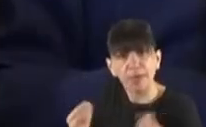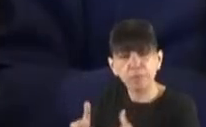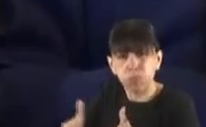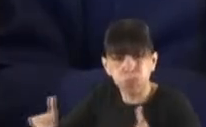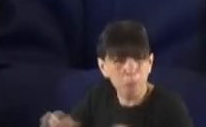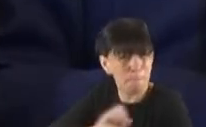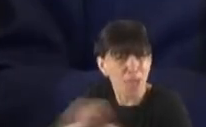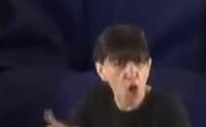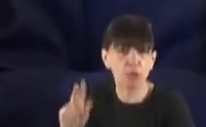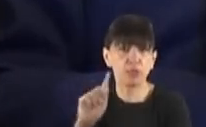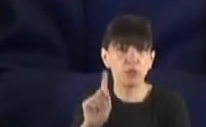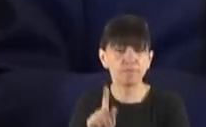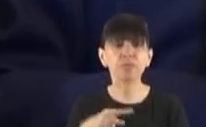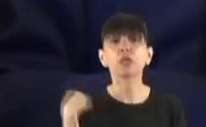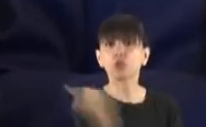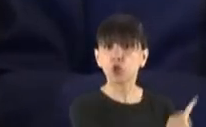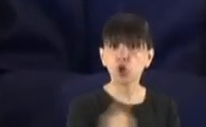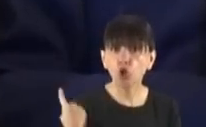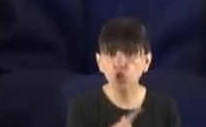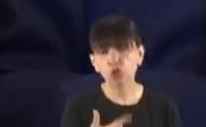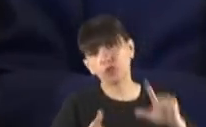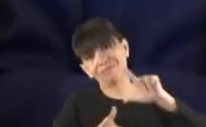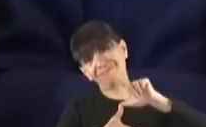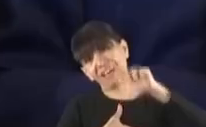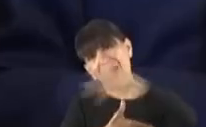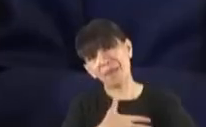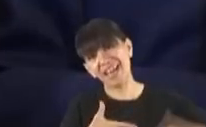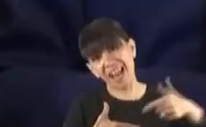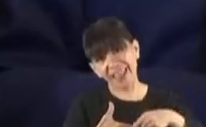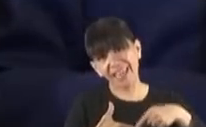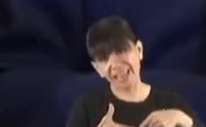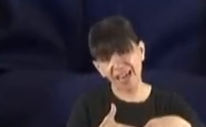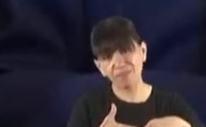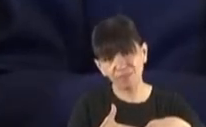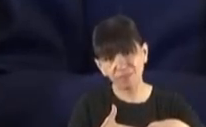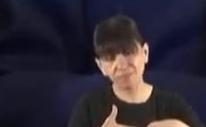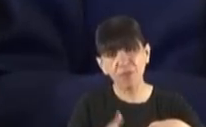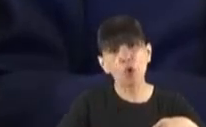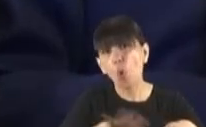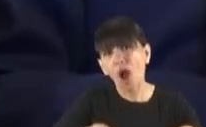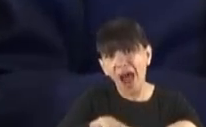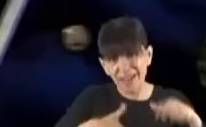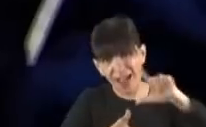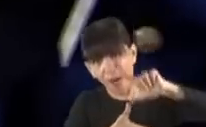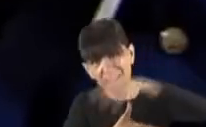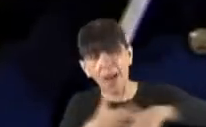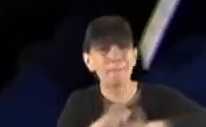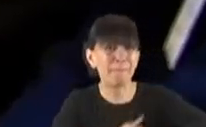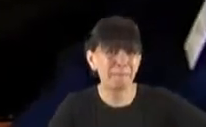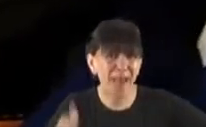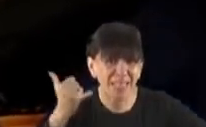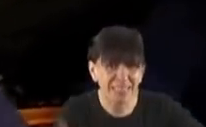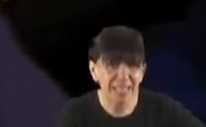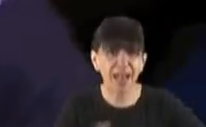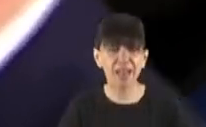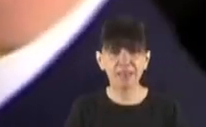Y nosotros, que somos América Latina, que somos una región de paz, que aprendimos